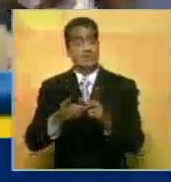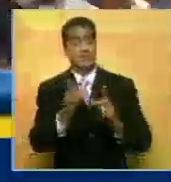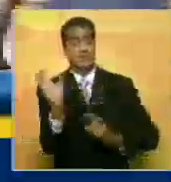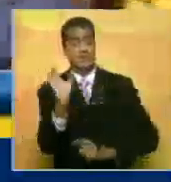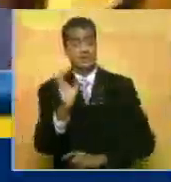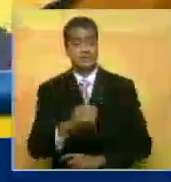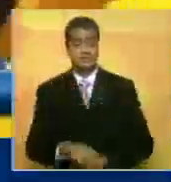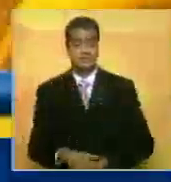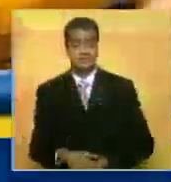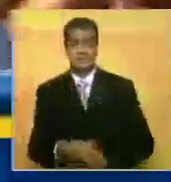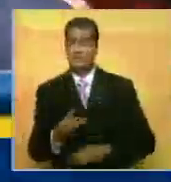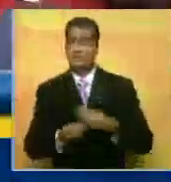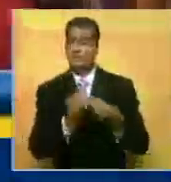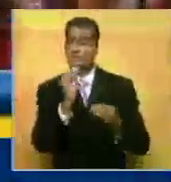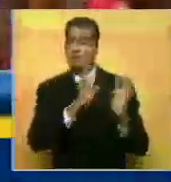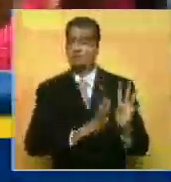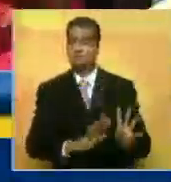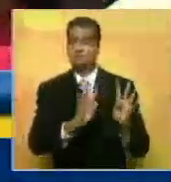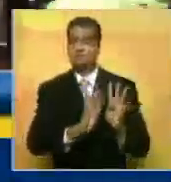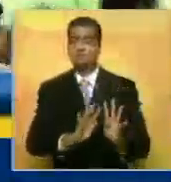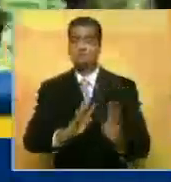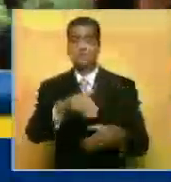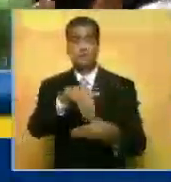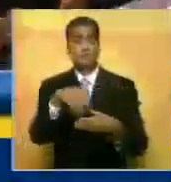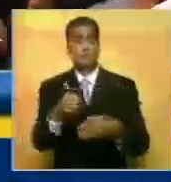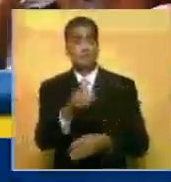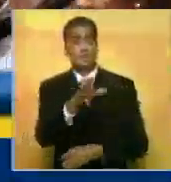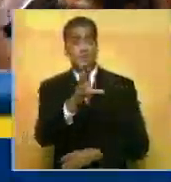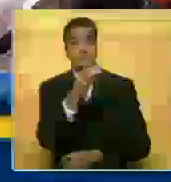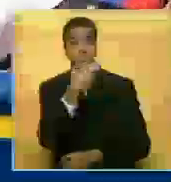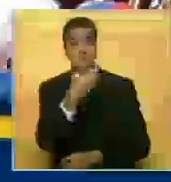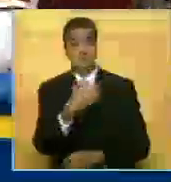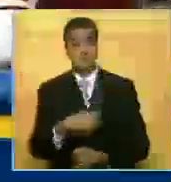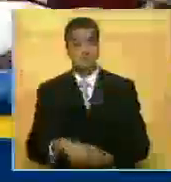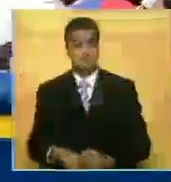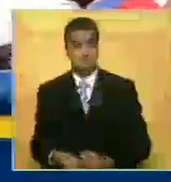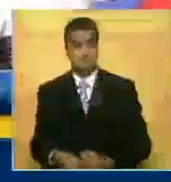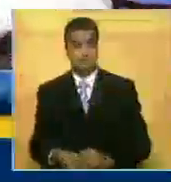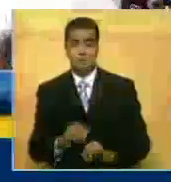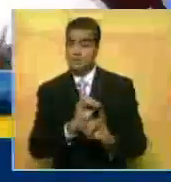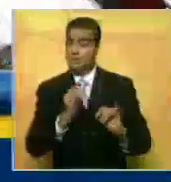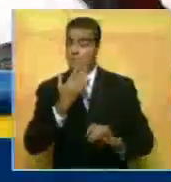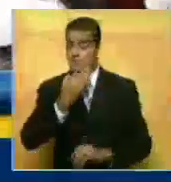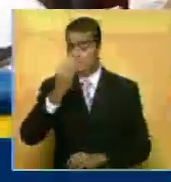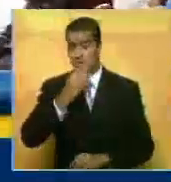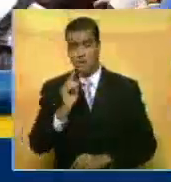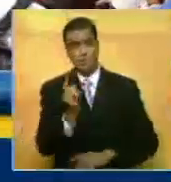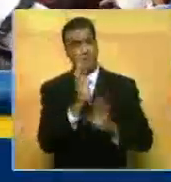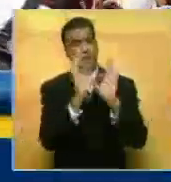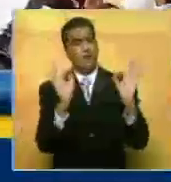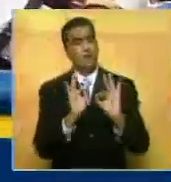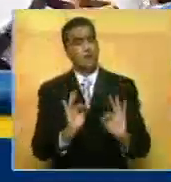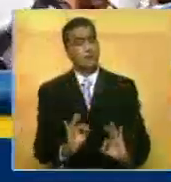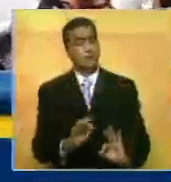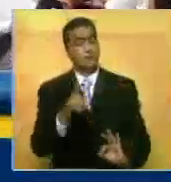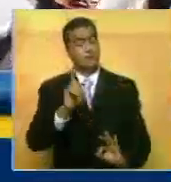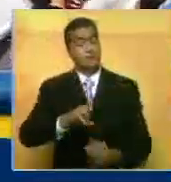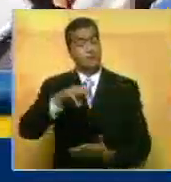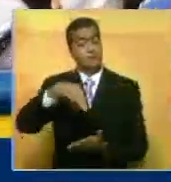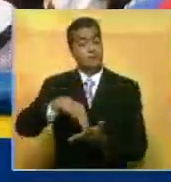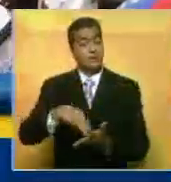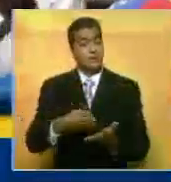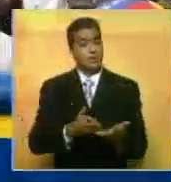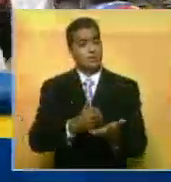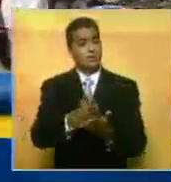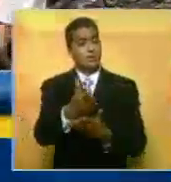Caracas hizo un llamado a movilizarse a votar el próximo 16 de diciembre ya que asegura es la única manera de que Miranda